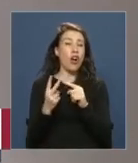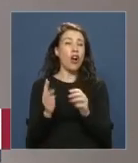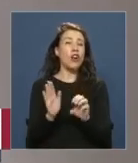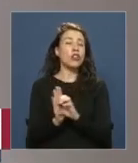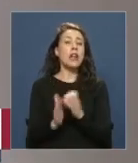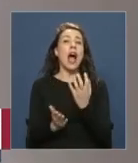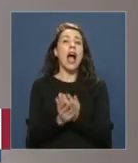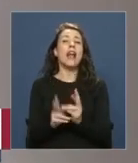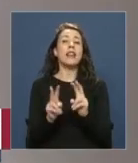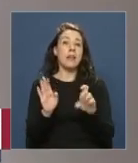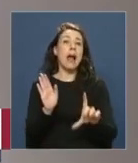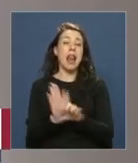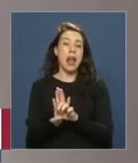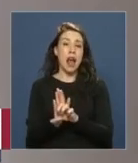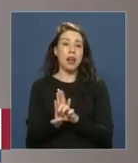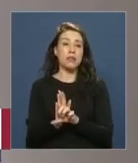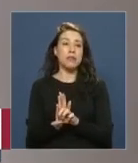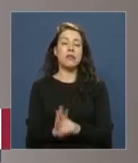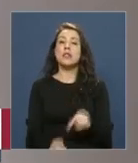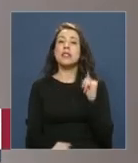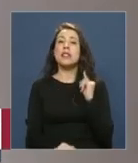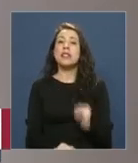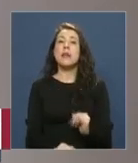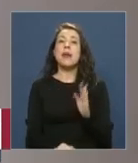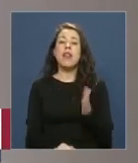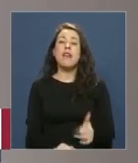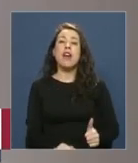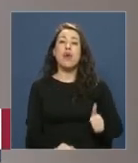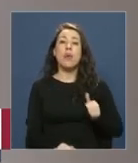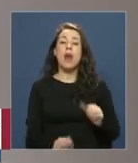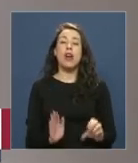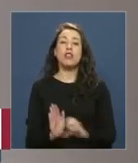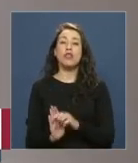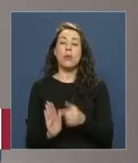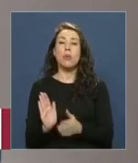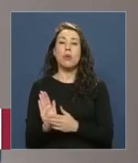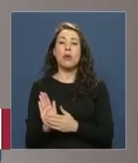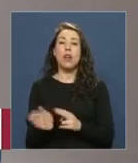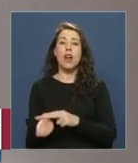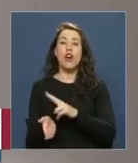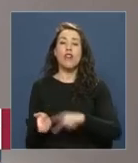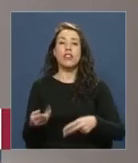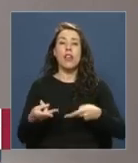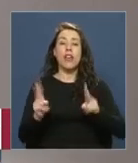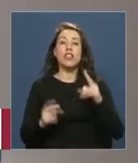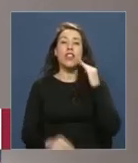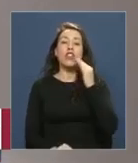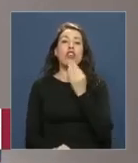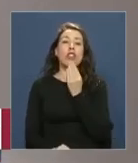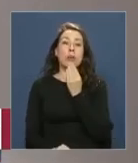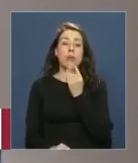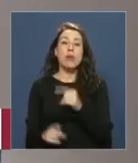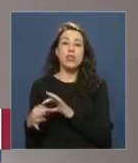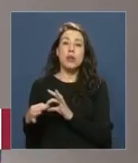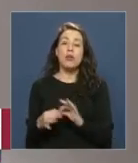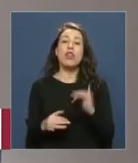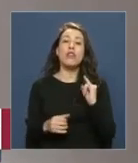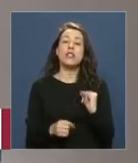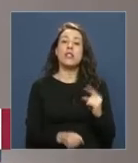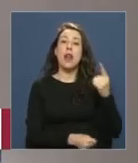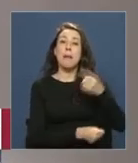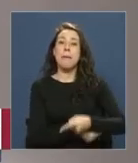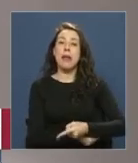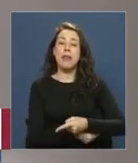tienen rango legal. Por lo tanto, siempre tienen que sujetarse a la Constitución y la Convención de Derechos del Niño también. Por lo tanto, sí se le impone